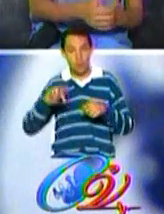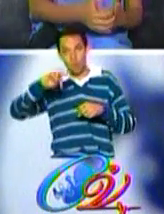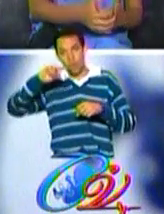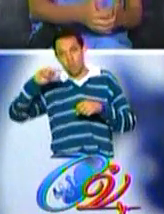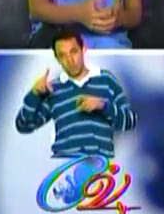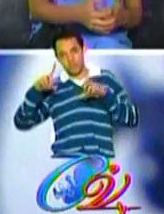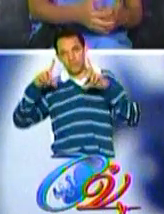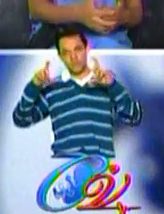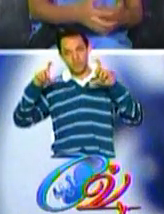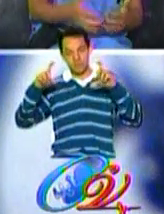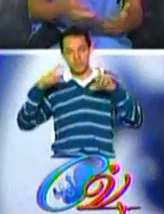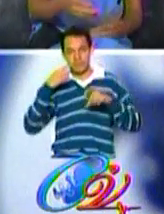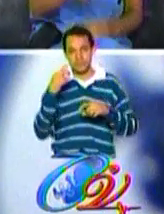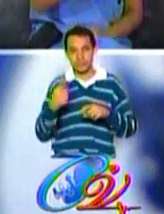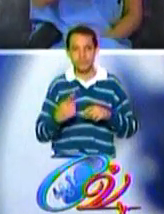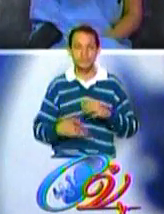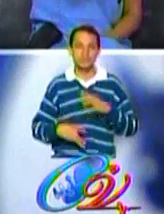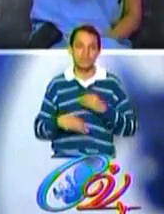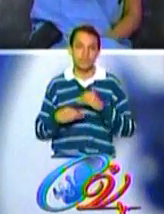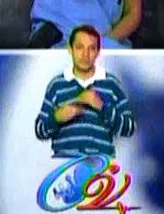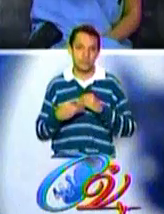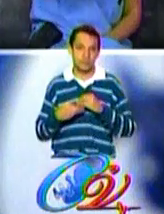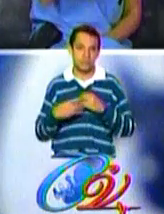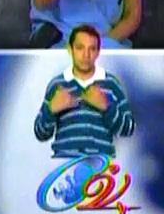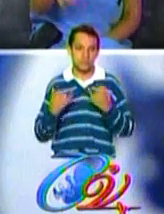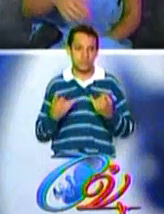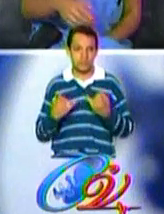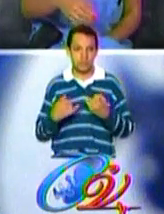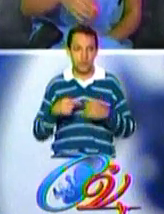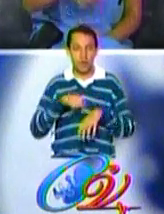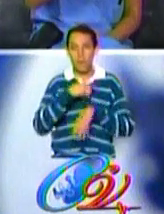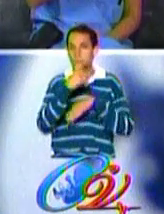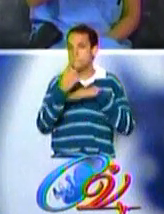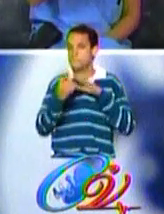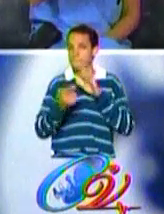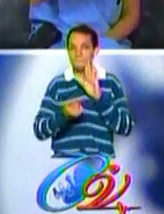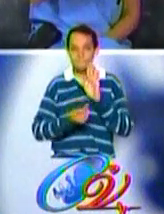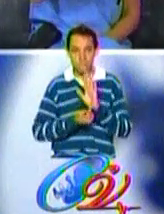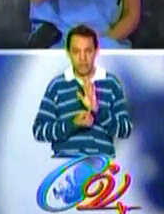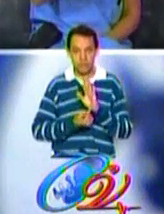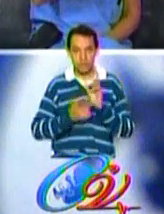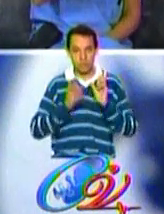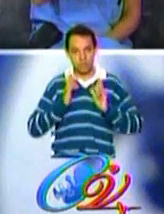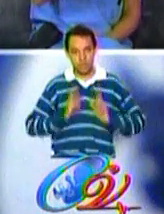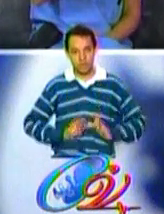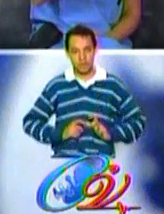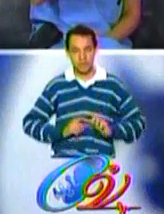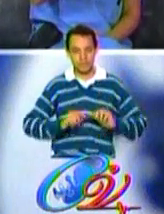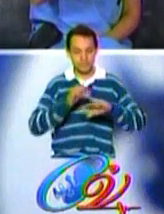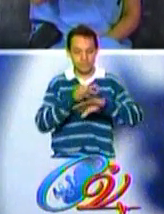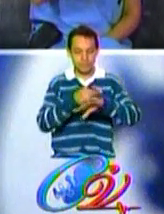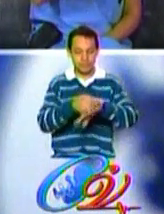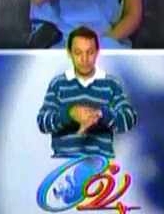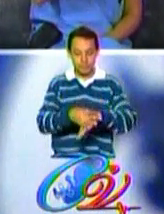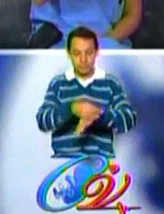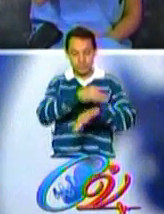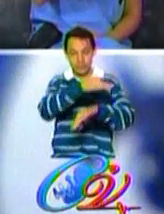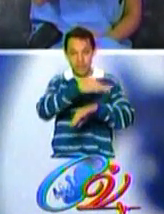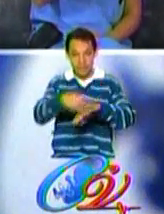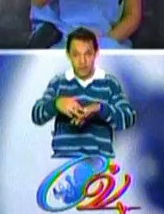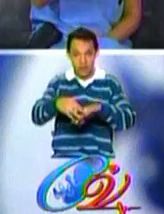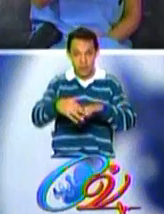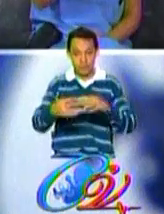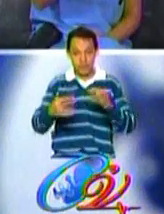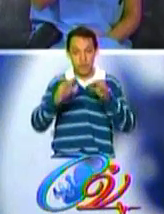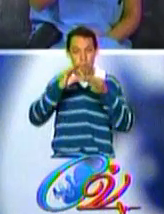diapositiva vemos cómo así está todo el cuerpo, vena, arteria y nervio, en todo. Y eso es lo